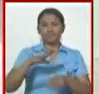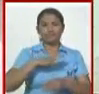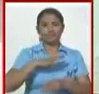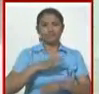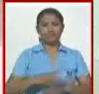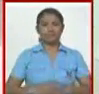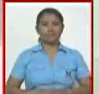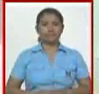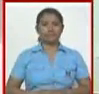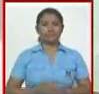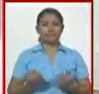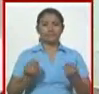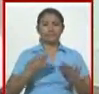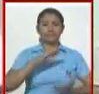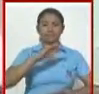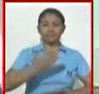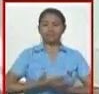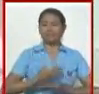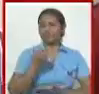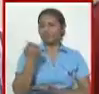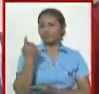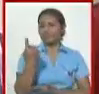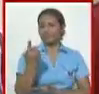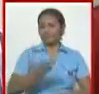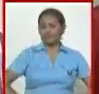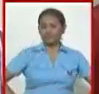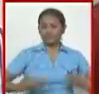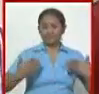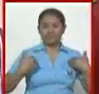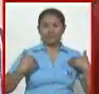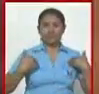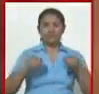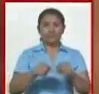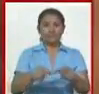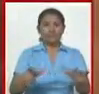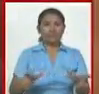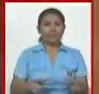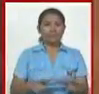bien y no sólo por la zona